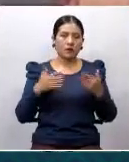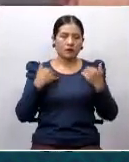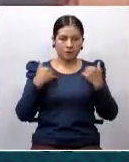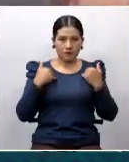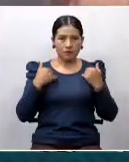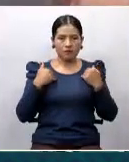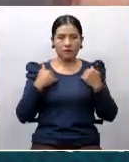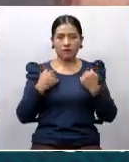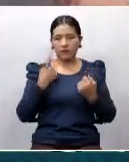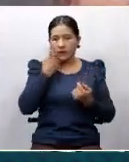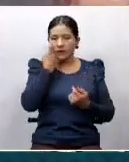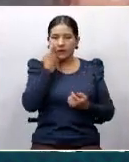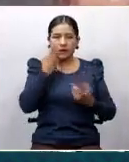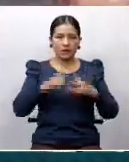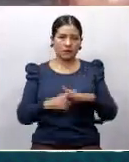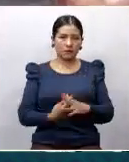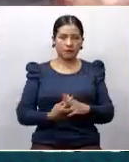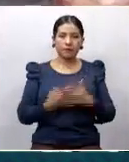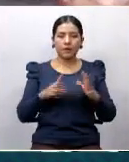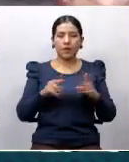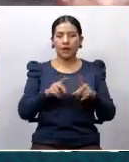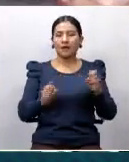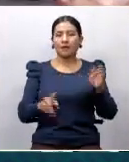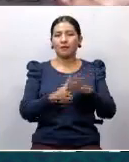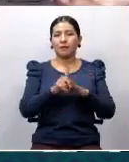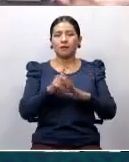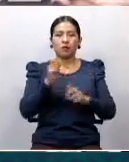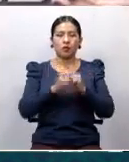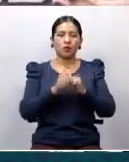de manera preliminar, hecho ocurrido esta mañana,